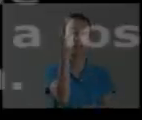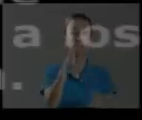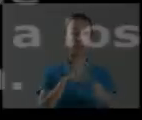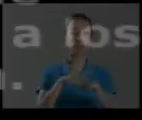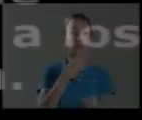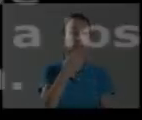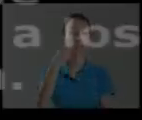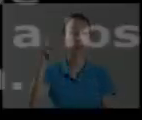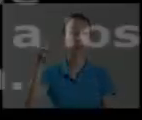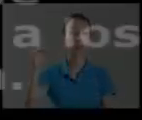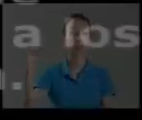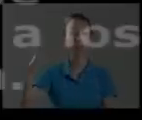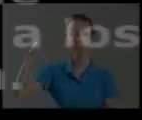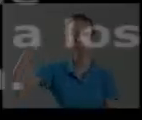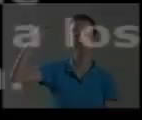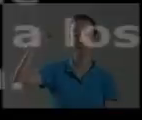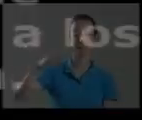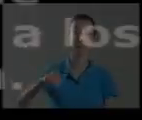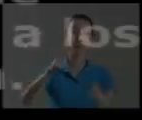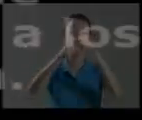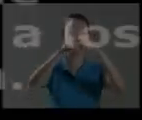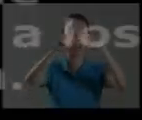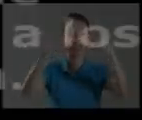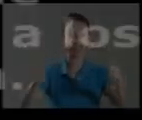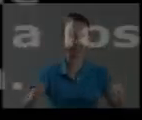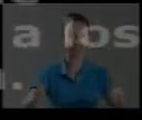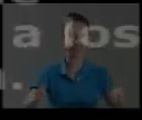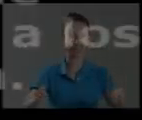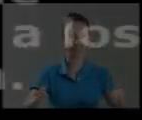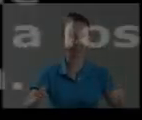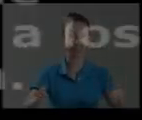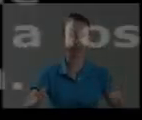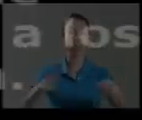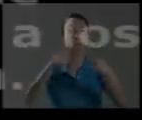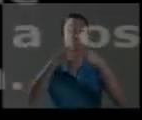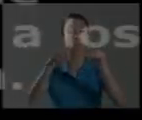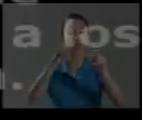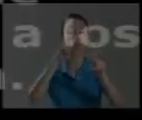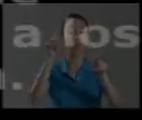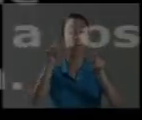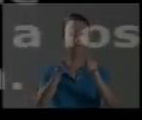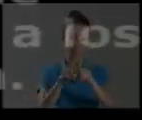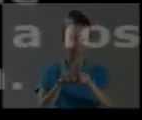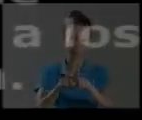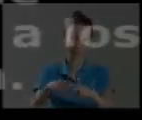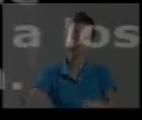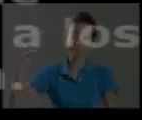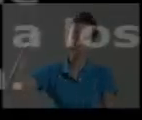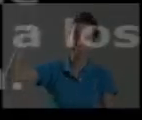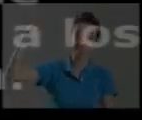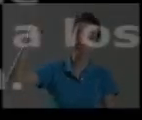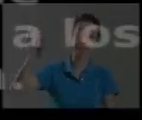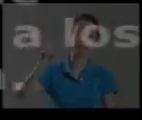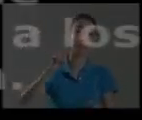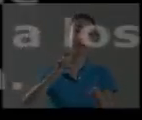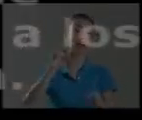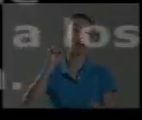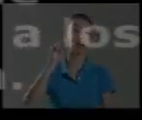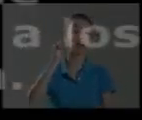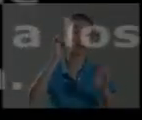Ay, ay, ay, hermano, qué cosa tremenda. El templo de Dios, y mide el altar,